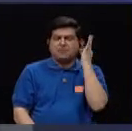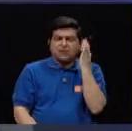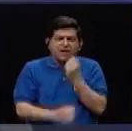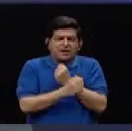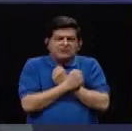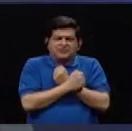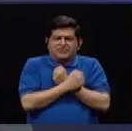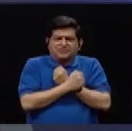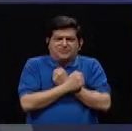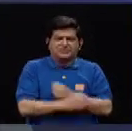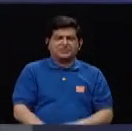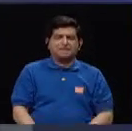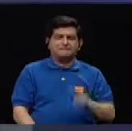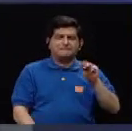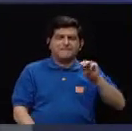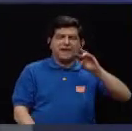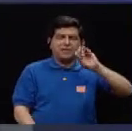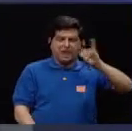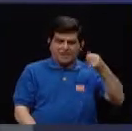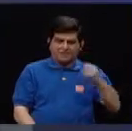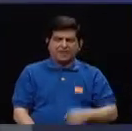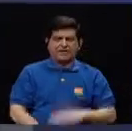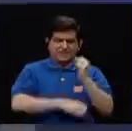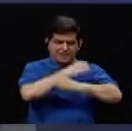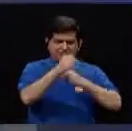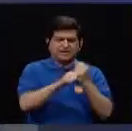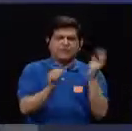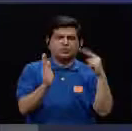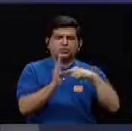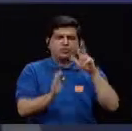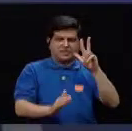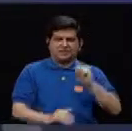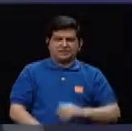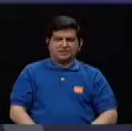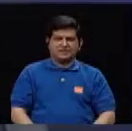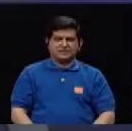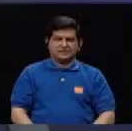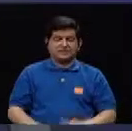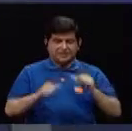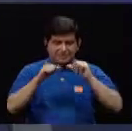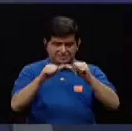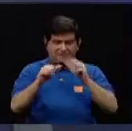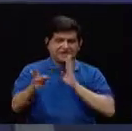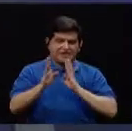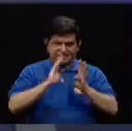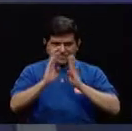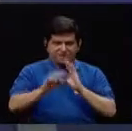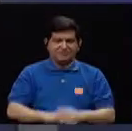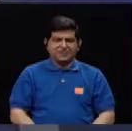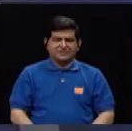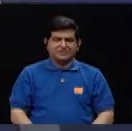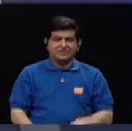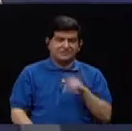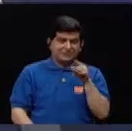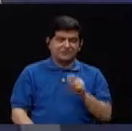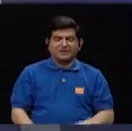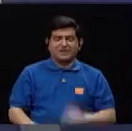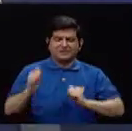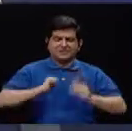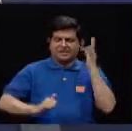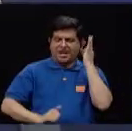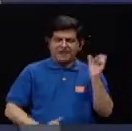Mujeres Apasionadas, de Maureen Jiménez, del año 2003, para continuar conversando con